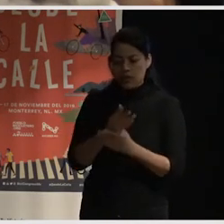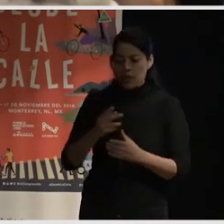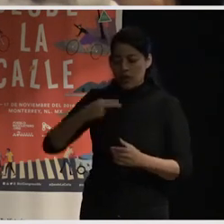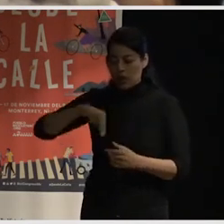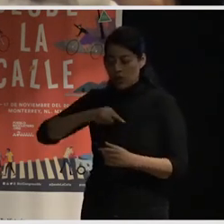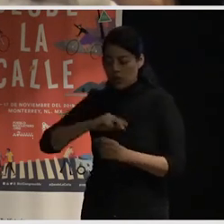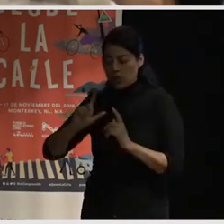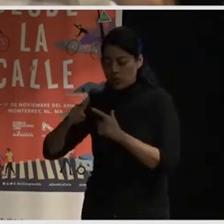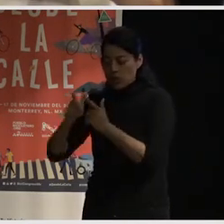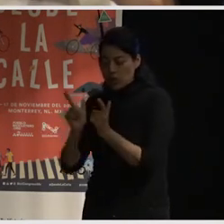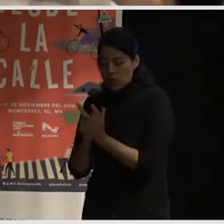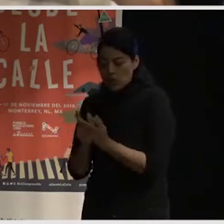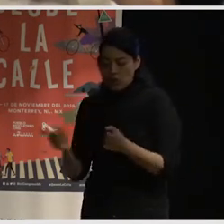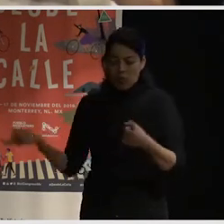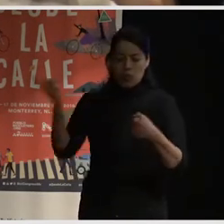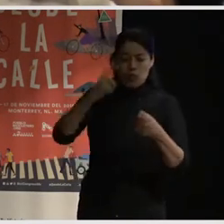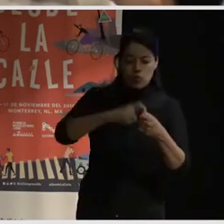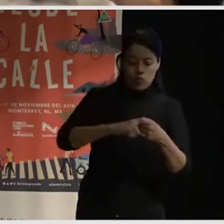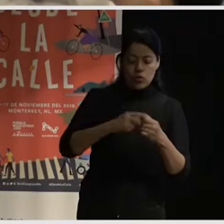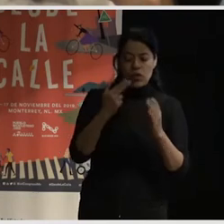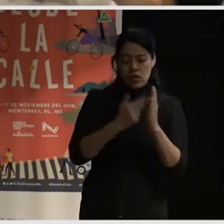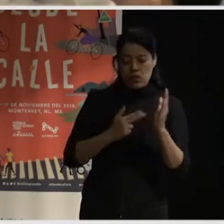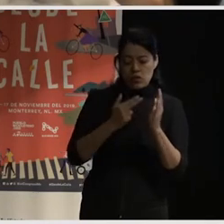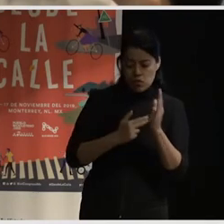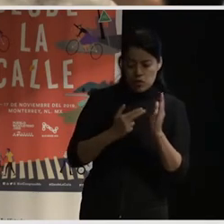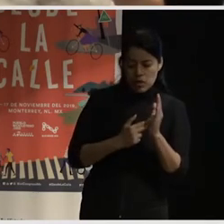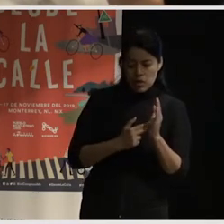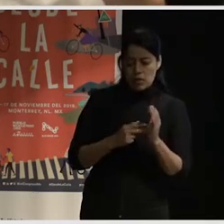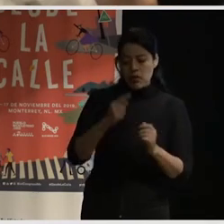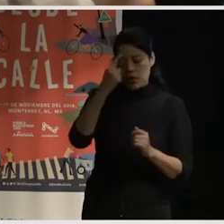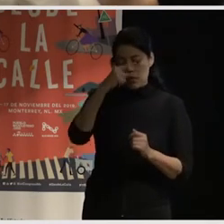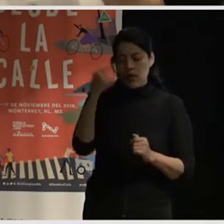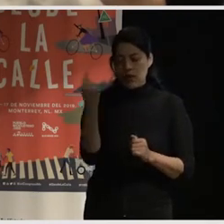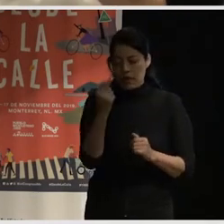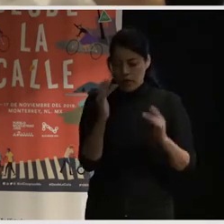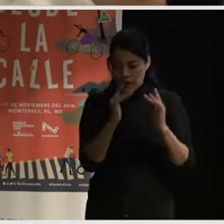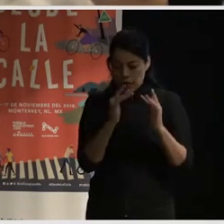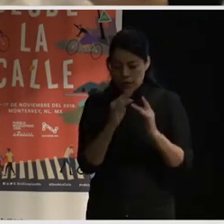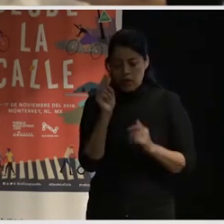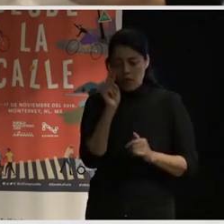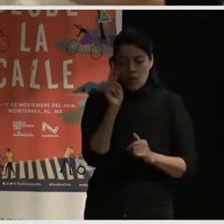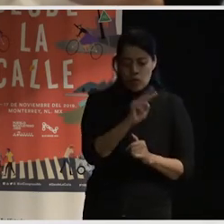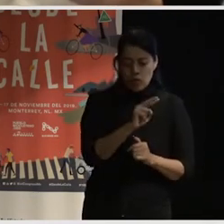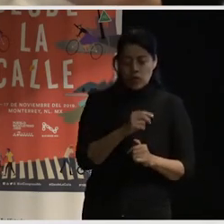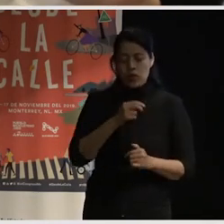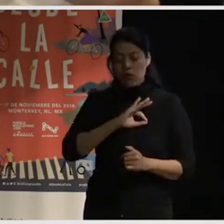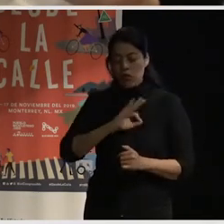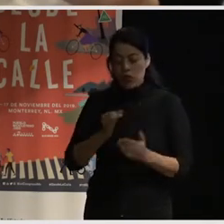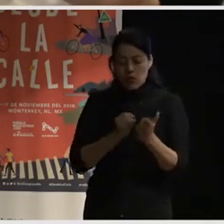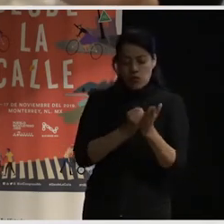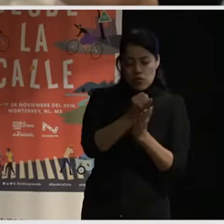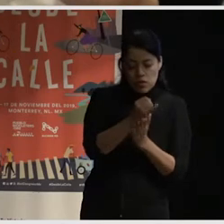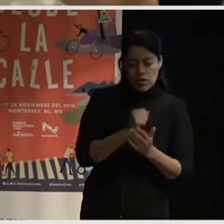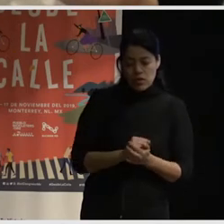ya que hemos visto que también es una herramienta para que insitió ver y tomar decisiones sobre